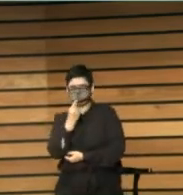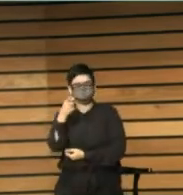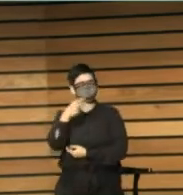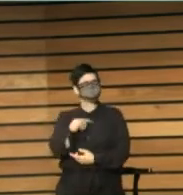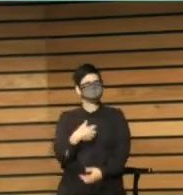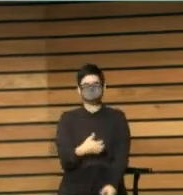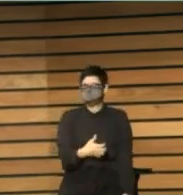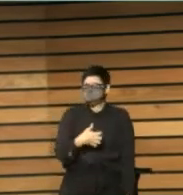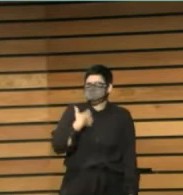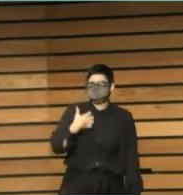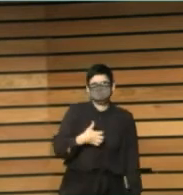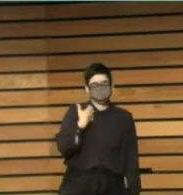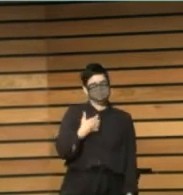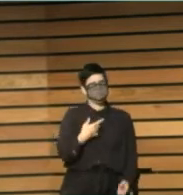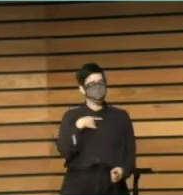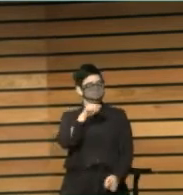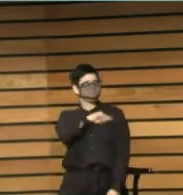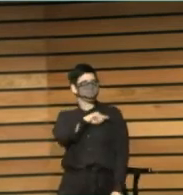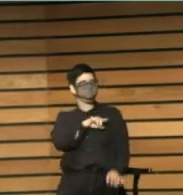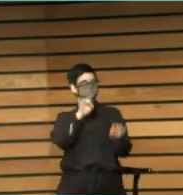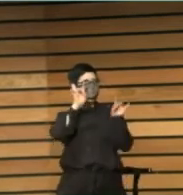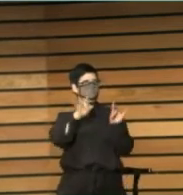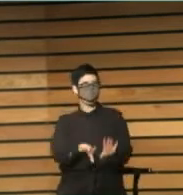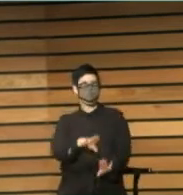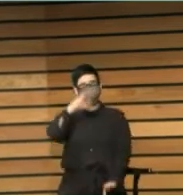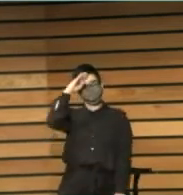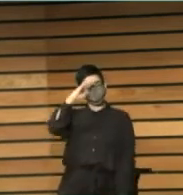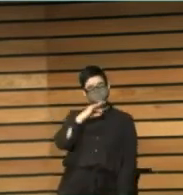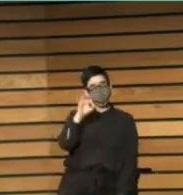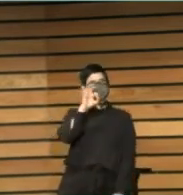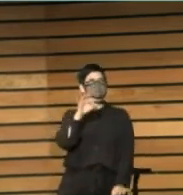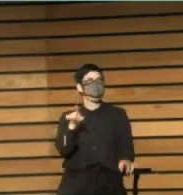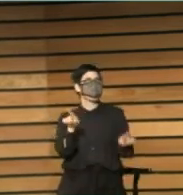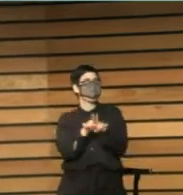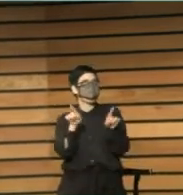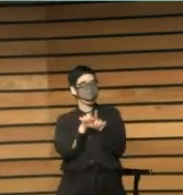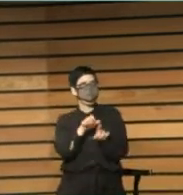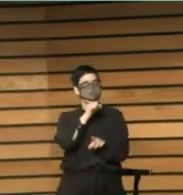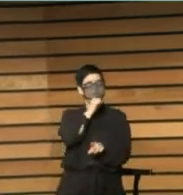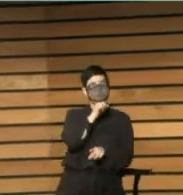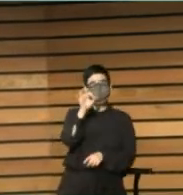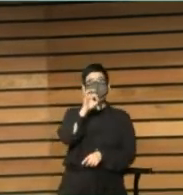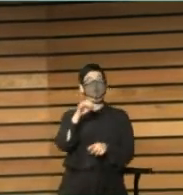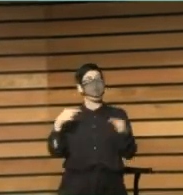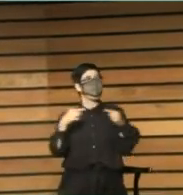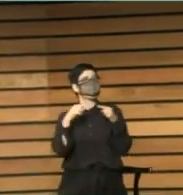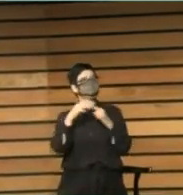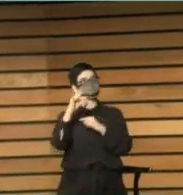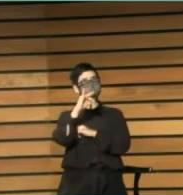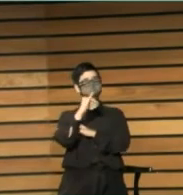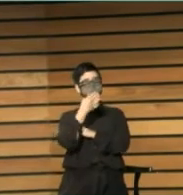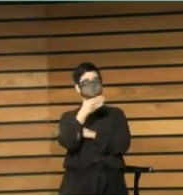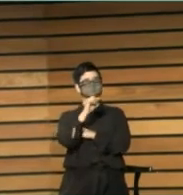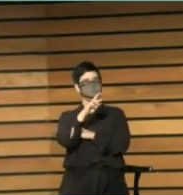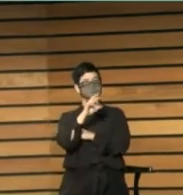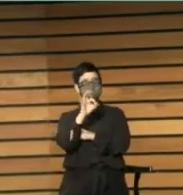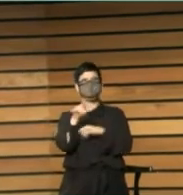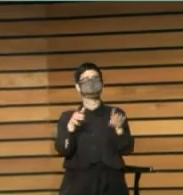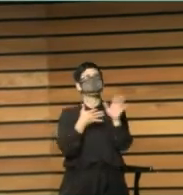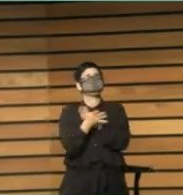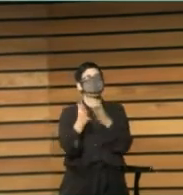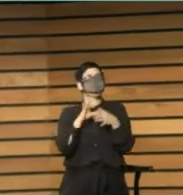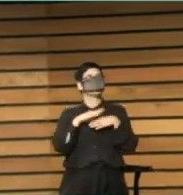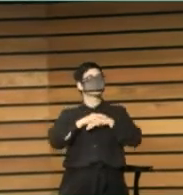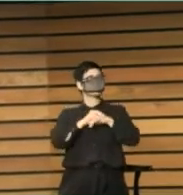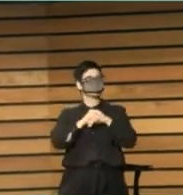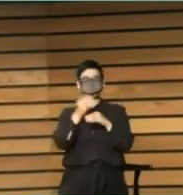rabia, era mi abuelo o mi padre o mi tío Silverio, que fue el mejor amigo de mi padre y que además me saludaba revolviéndome